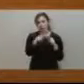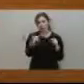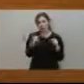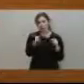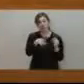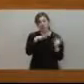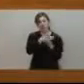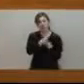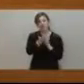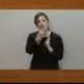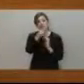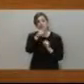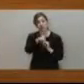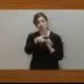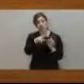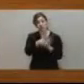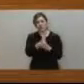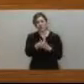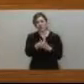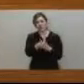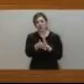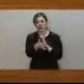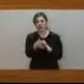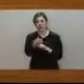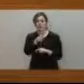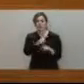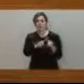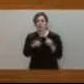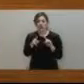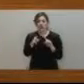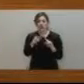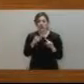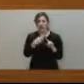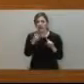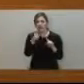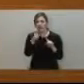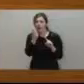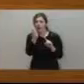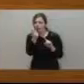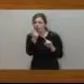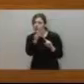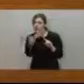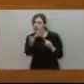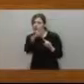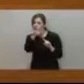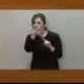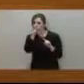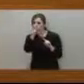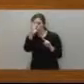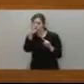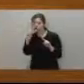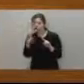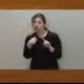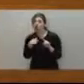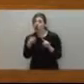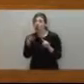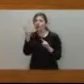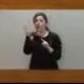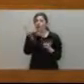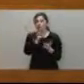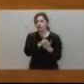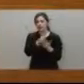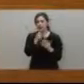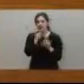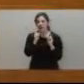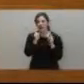esto que se llama la trama del cable no hay mucho dinero enterrado que se hayan llevado otras personas. Se lo vuelvo a repetir. Tienen un caso peor